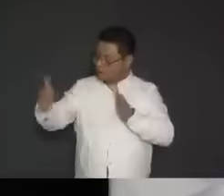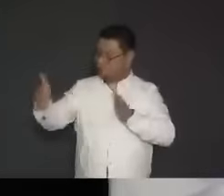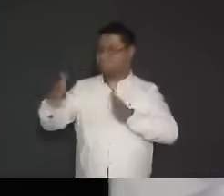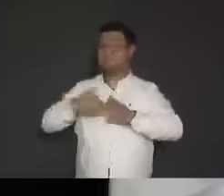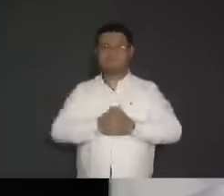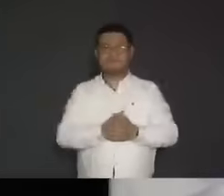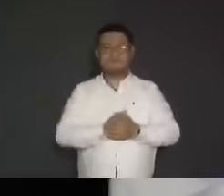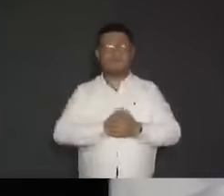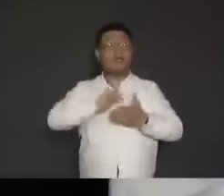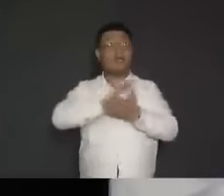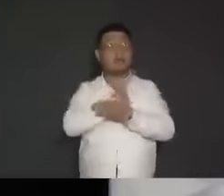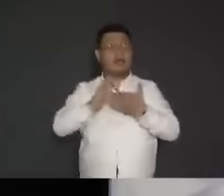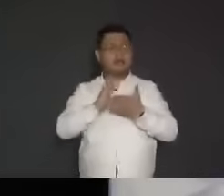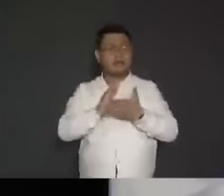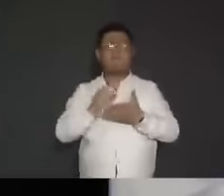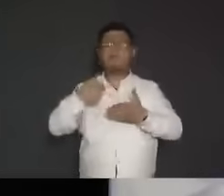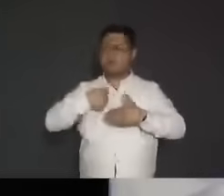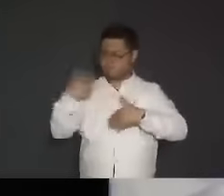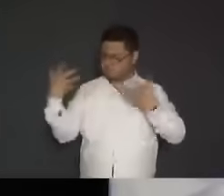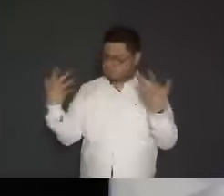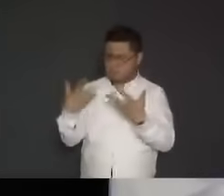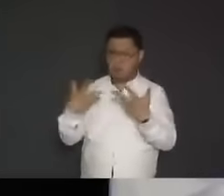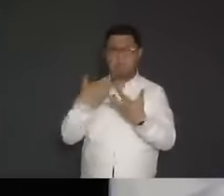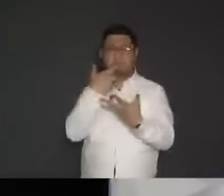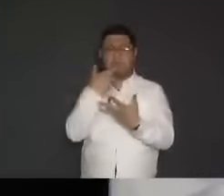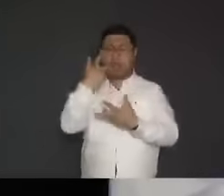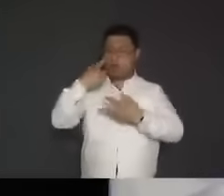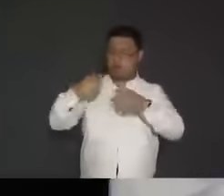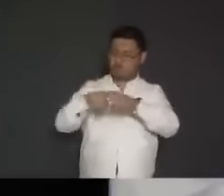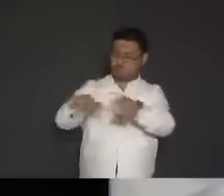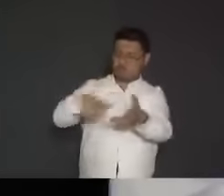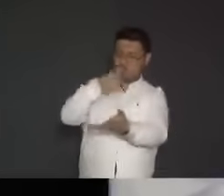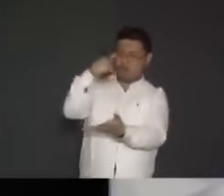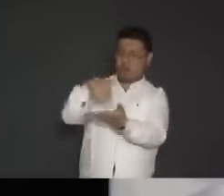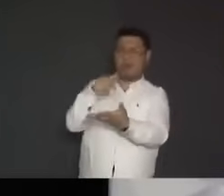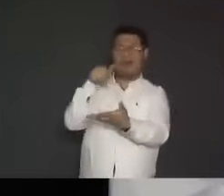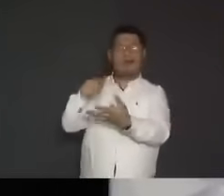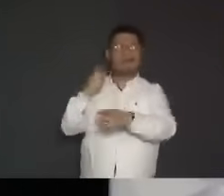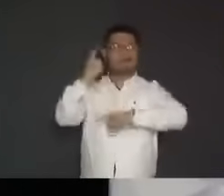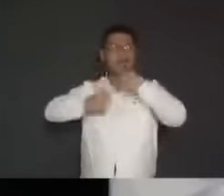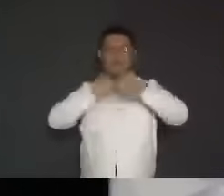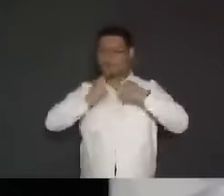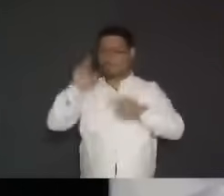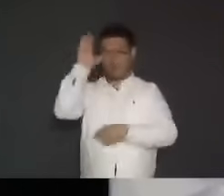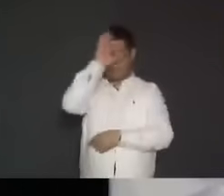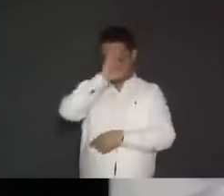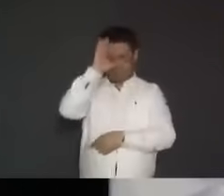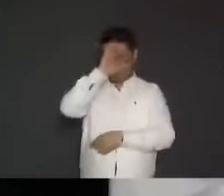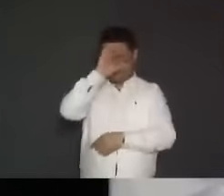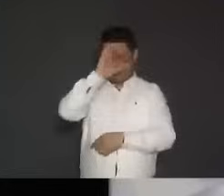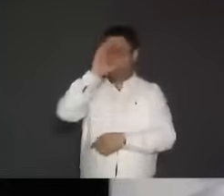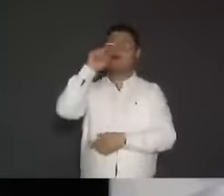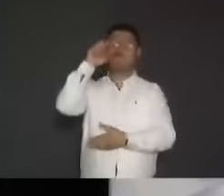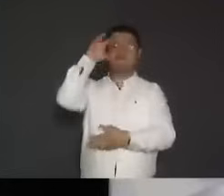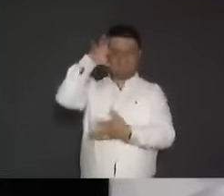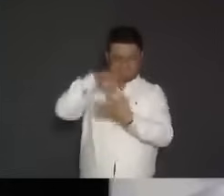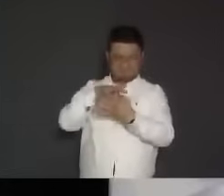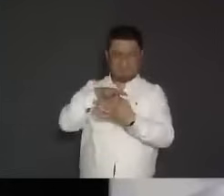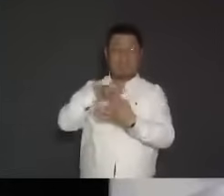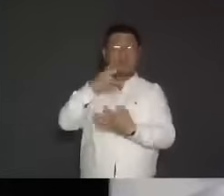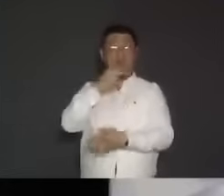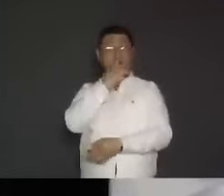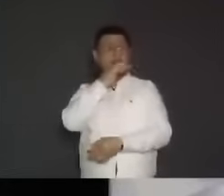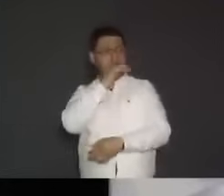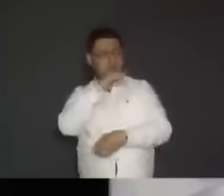También vamos a generar más espacios deportivos, vamos a generar más espacios culturales. Nos tocó hacer la Noche Blanca, nos tocó hacer el